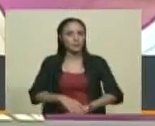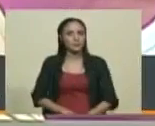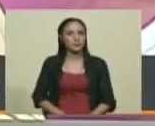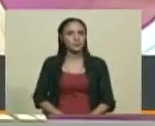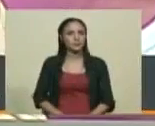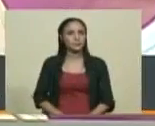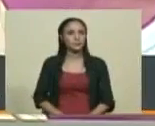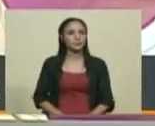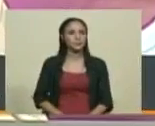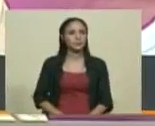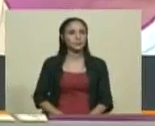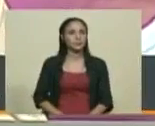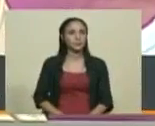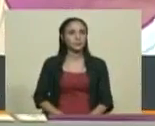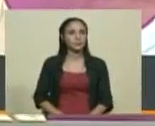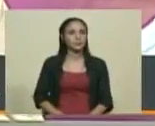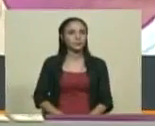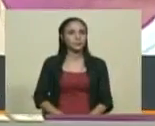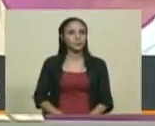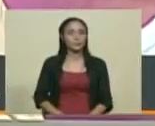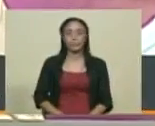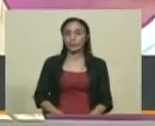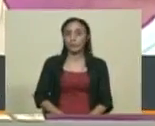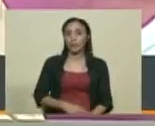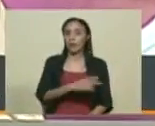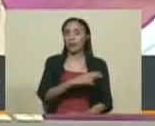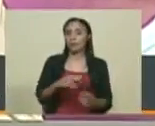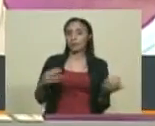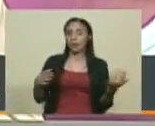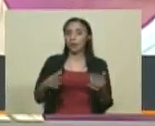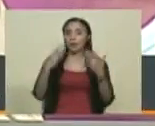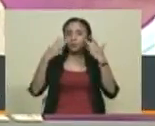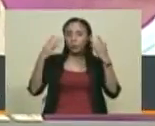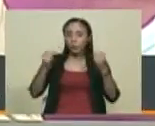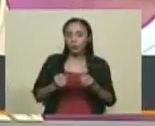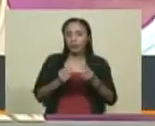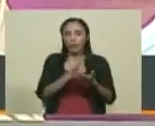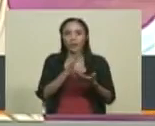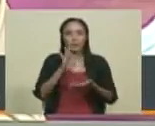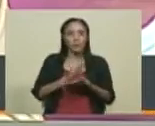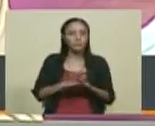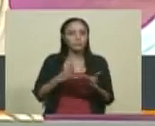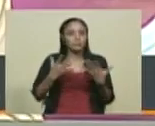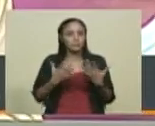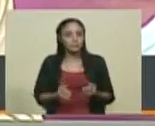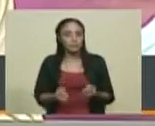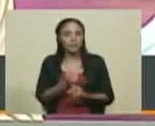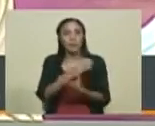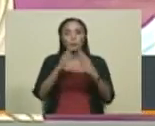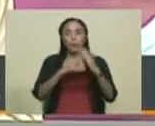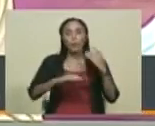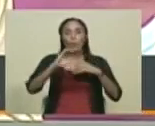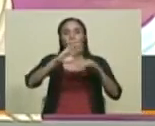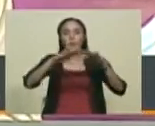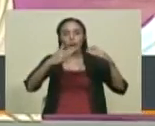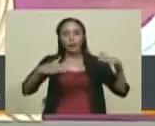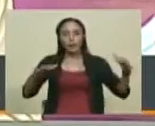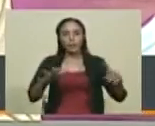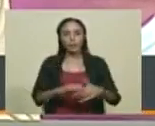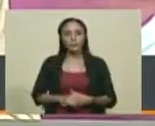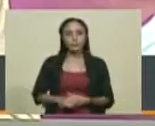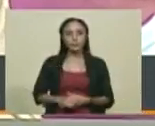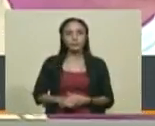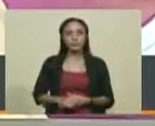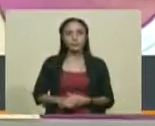y generar ese nivel de estabilidad, de seguridad, de hermandad de todo el Caribe, del Caribe insular,